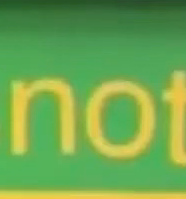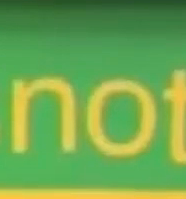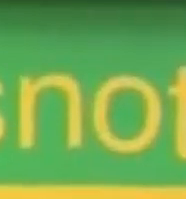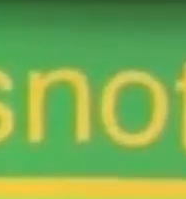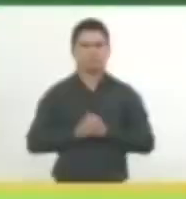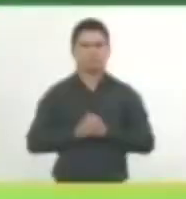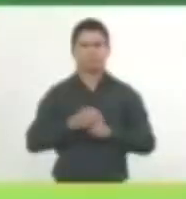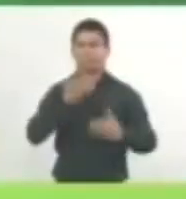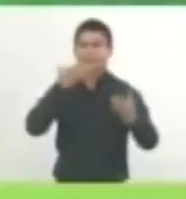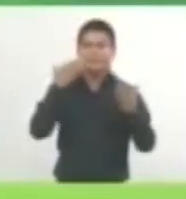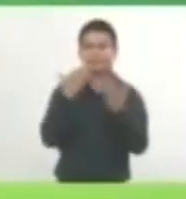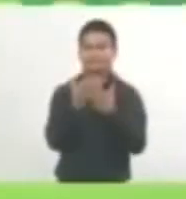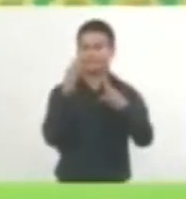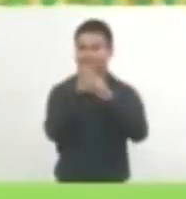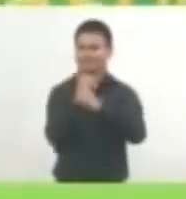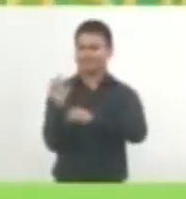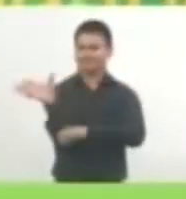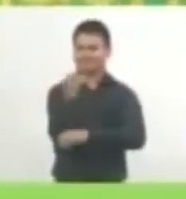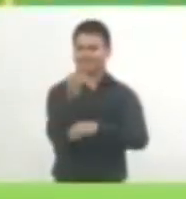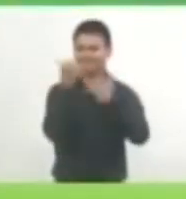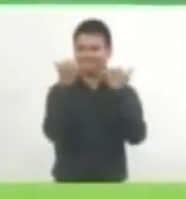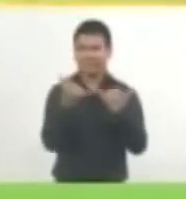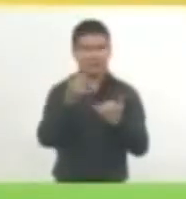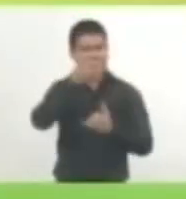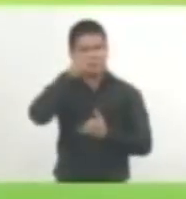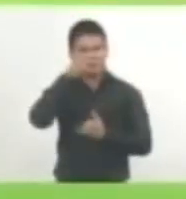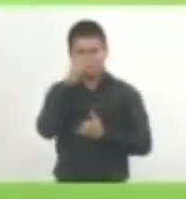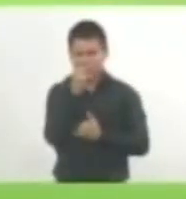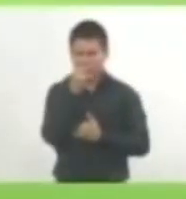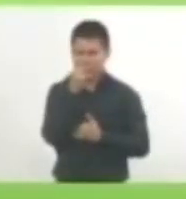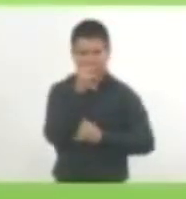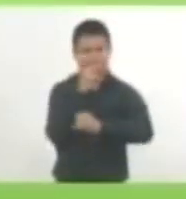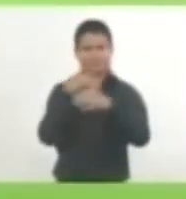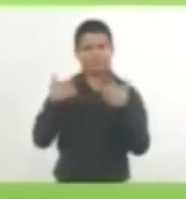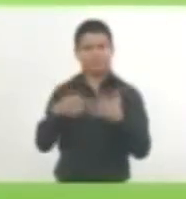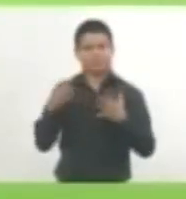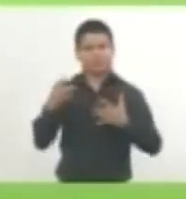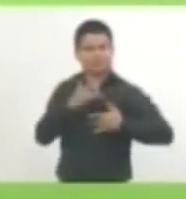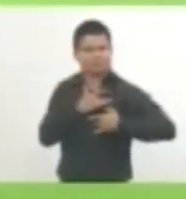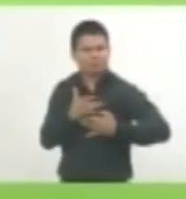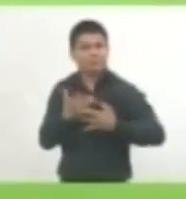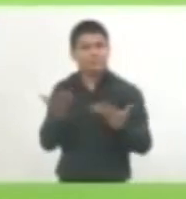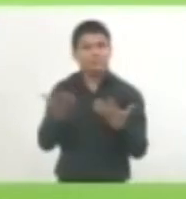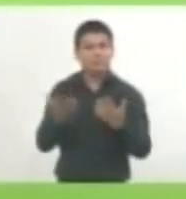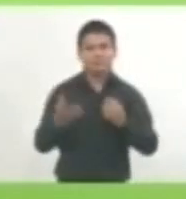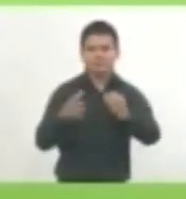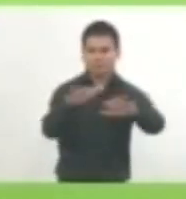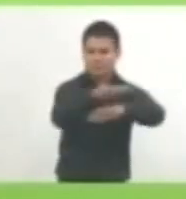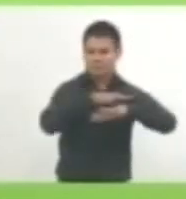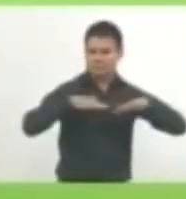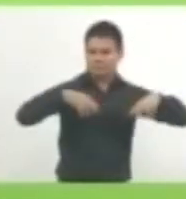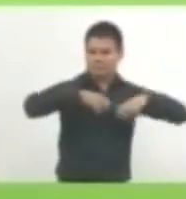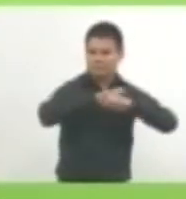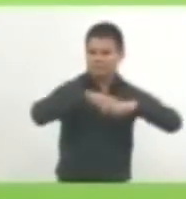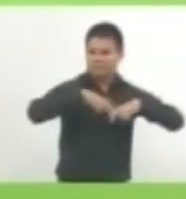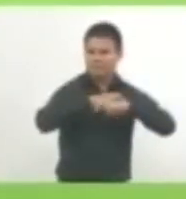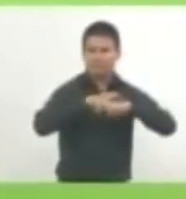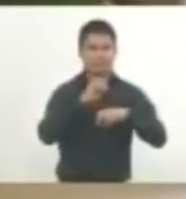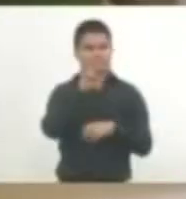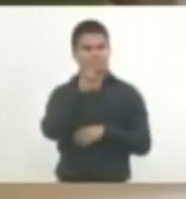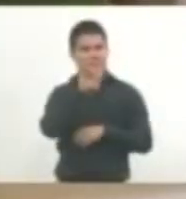Muy buenas noches a todos. Muchos niños se verán beneficiados con el nuevo parque construido en Villa Olímpica.